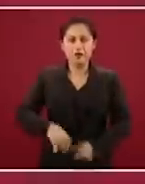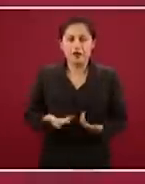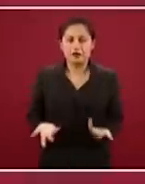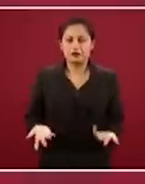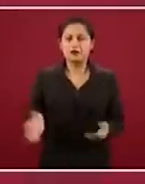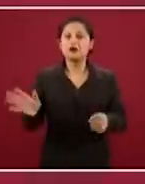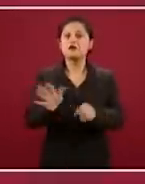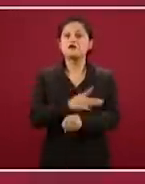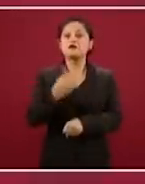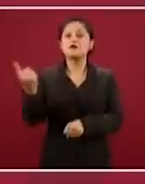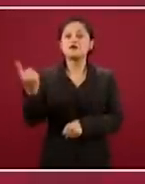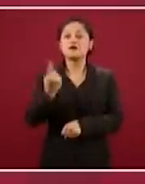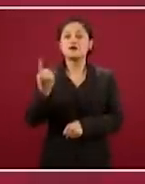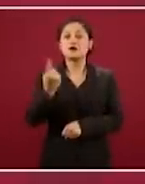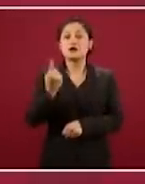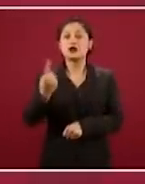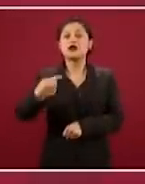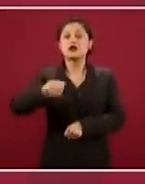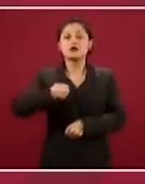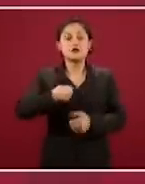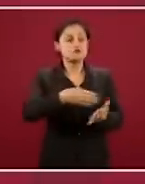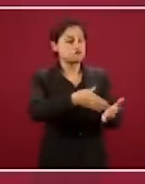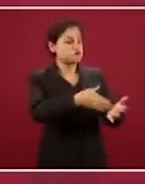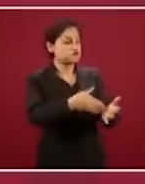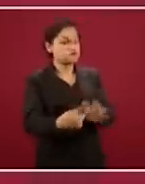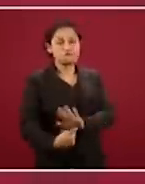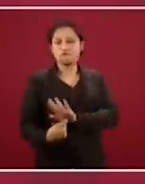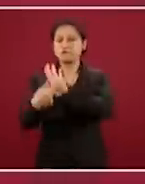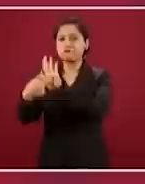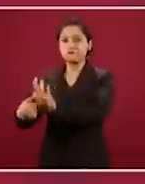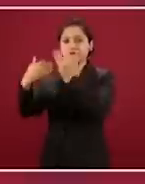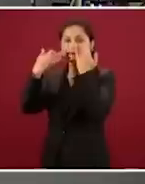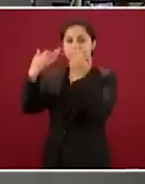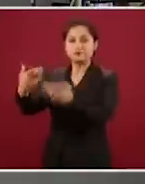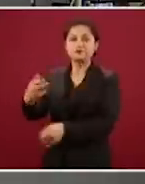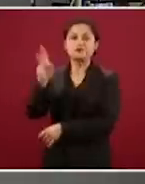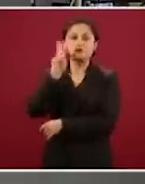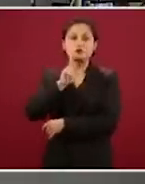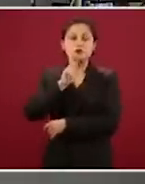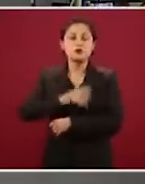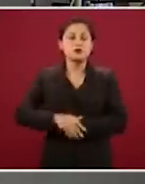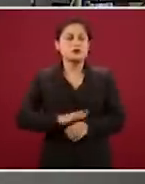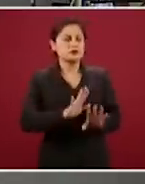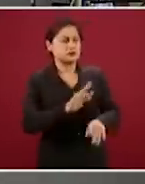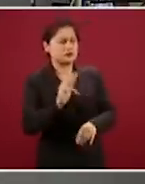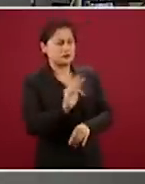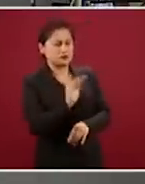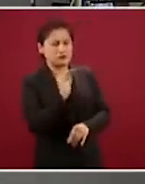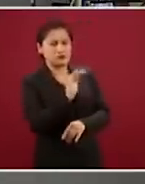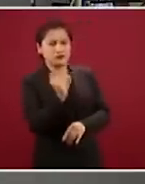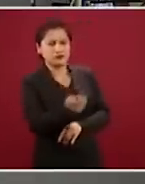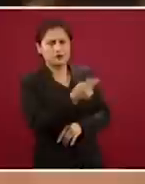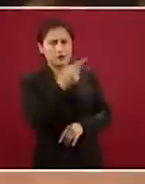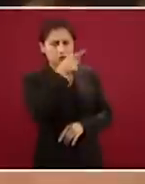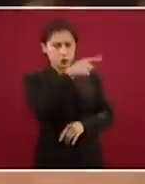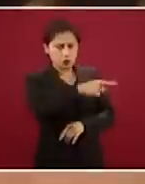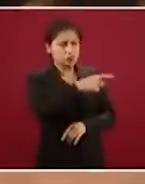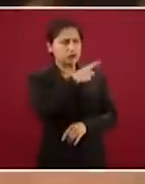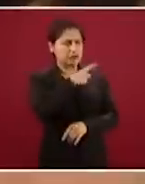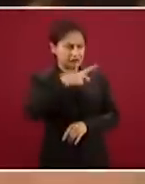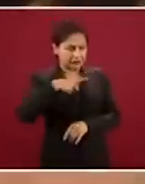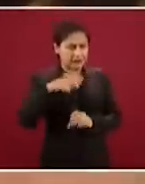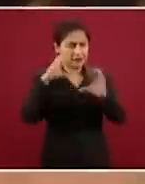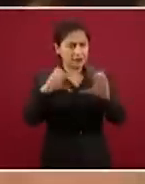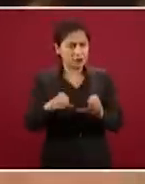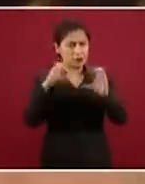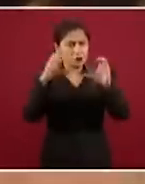pero porque presento pruebas. Usted tiene la responsabilidad de tener a los hombres más honestos y mejores, claro, en